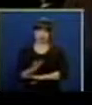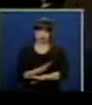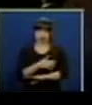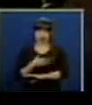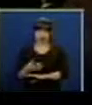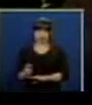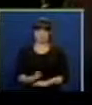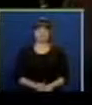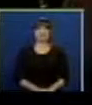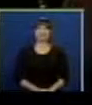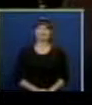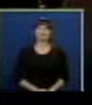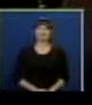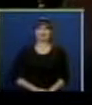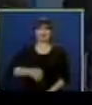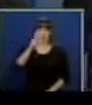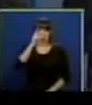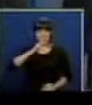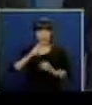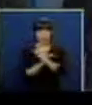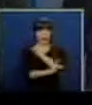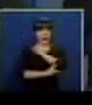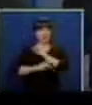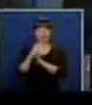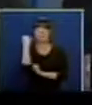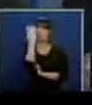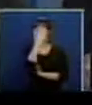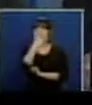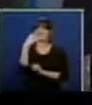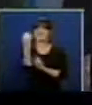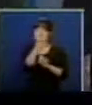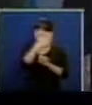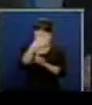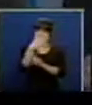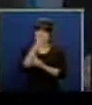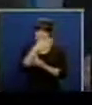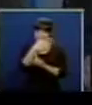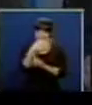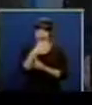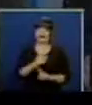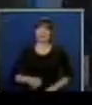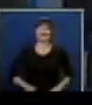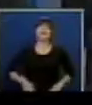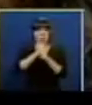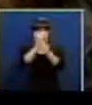Estrechar mucho más las relaciones, creo que ha habido un camino en eso, estrechar mucho más las relaciones con UNASUR,